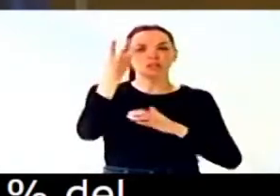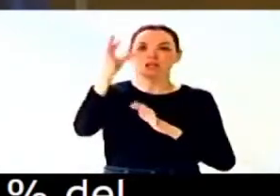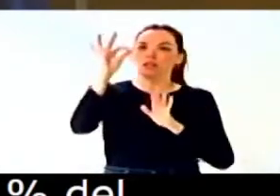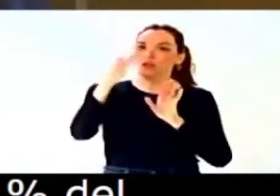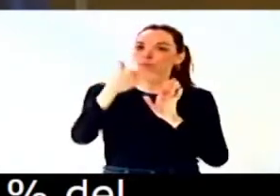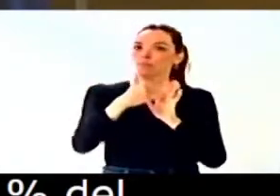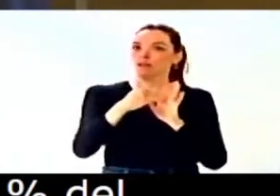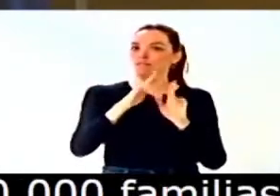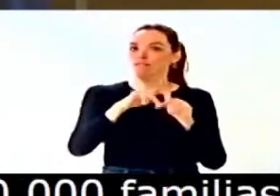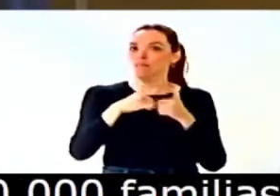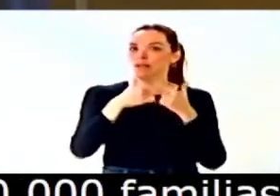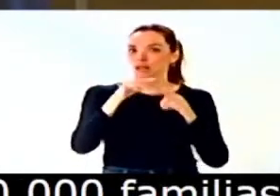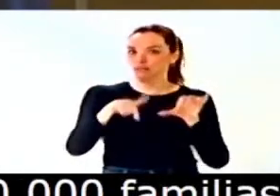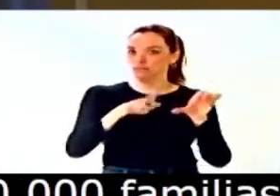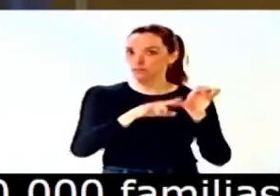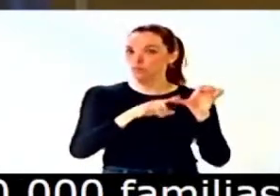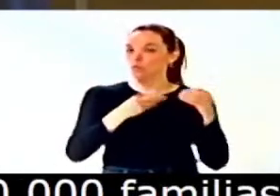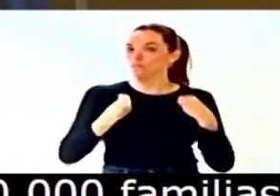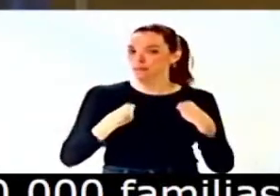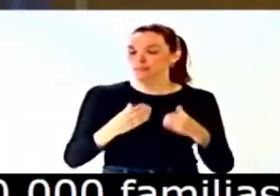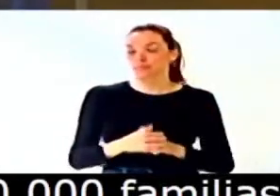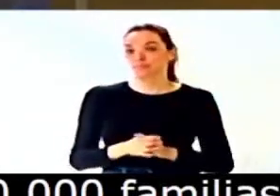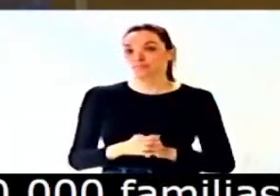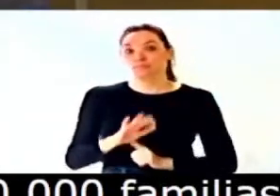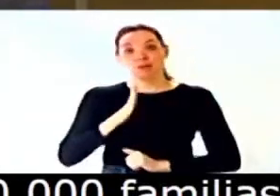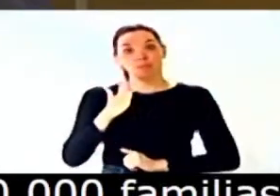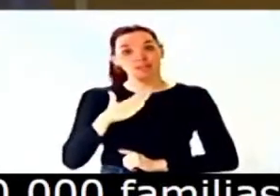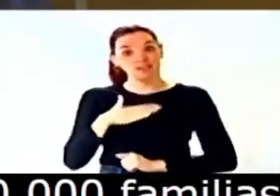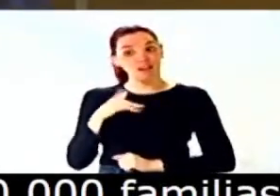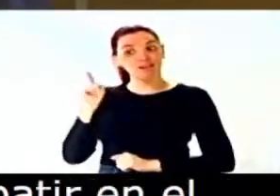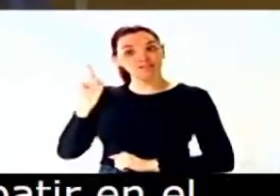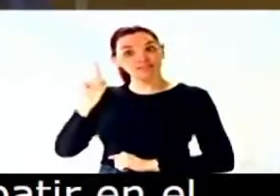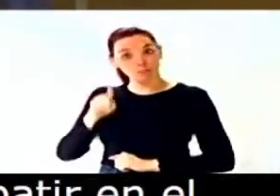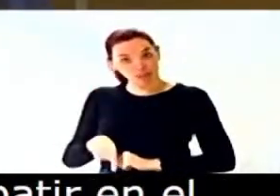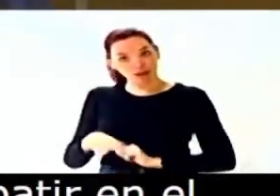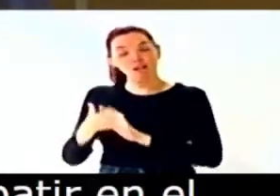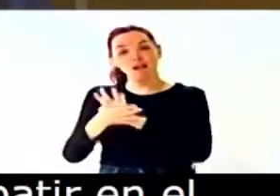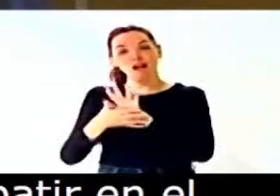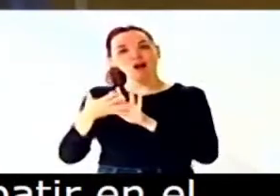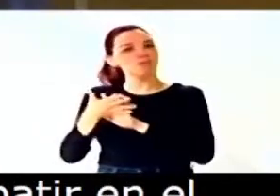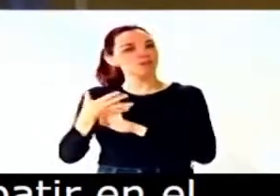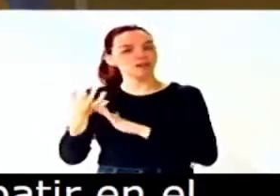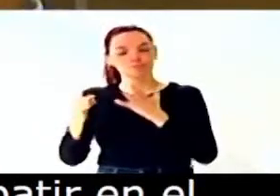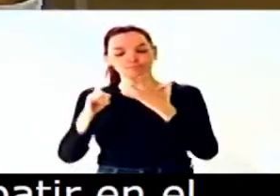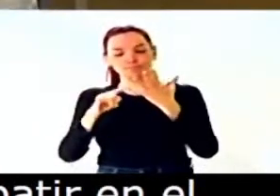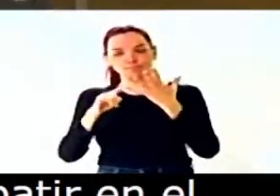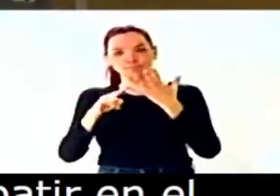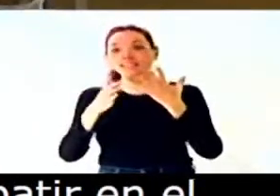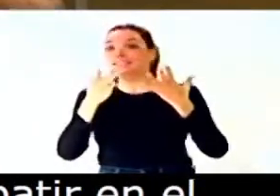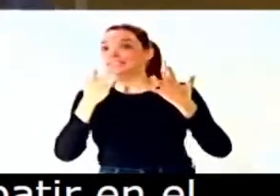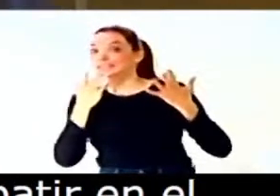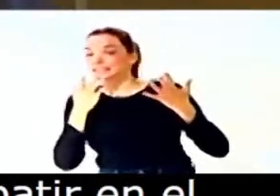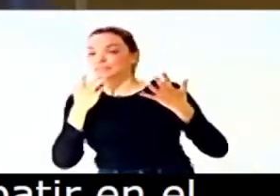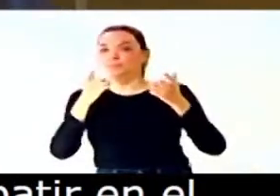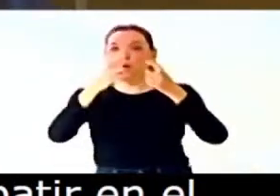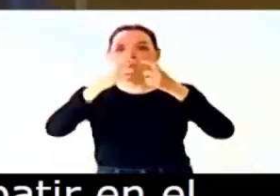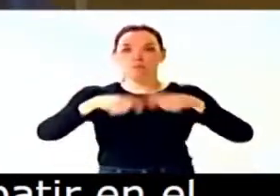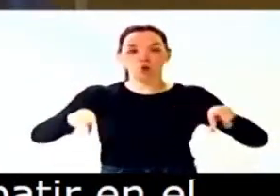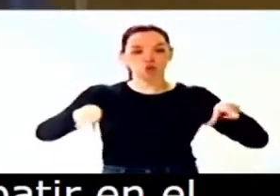Extremadura. Lo que mañana se va a debatir en el Congreso de los Diputados es si se amplía el bono